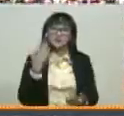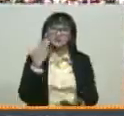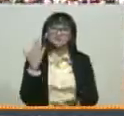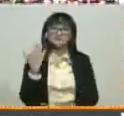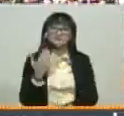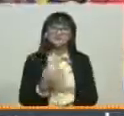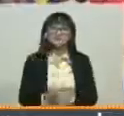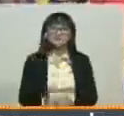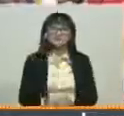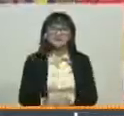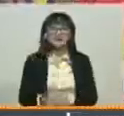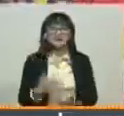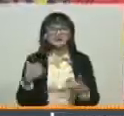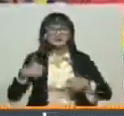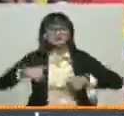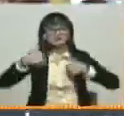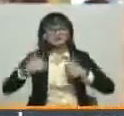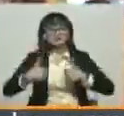Empate.